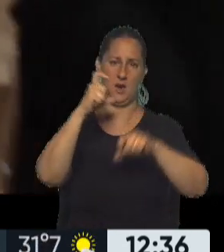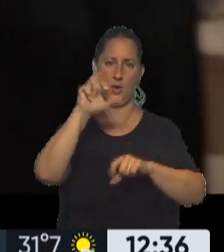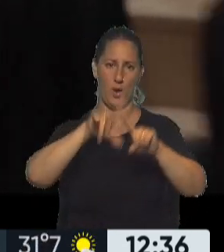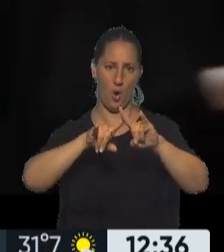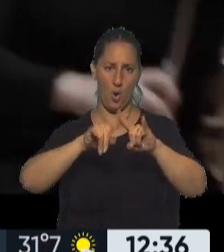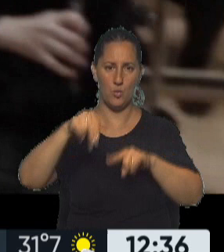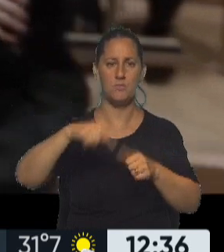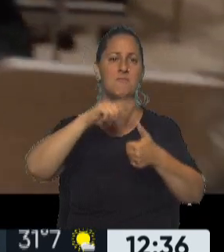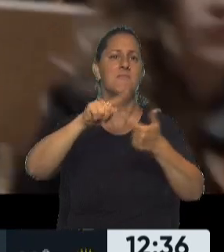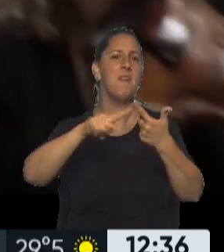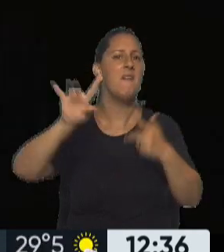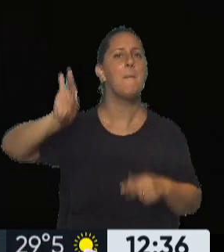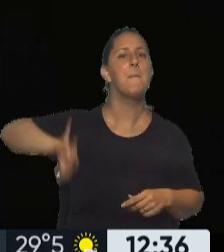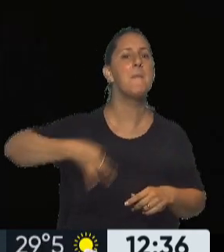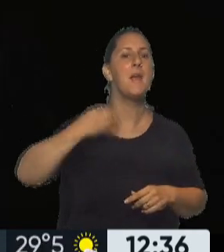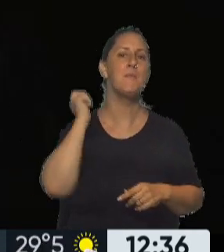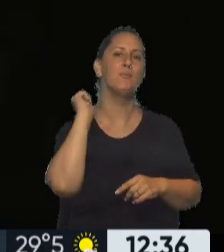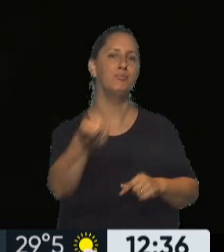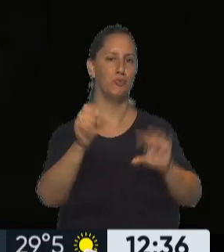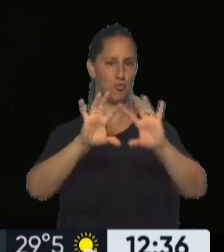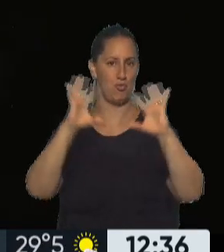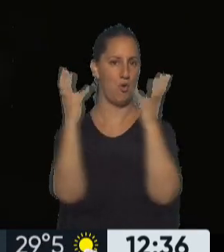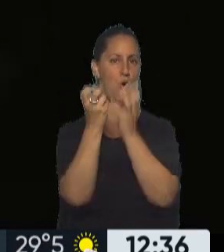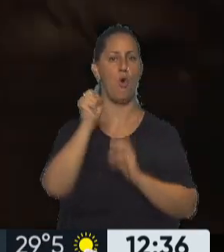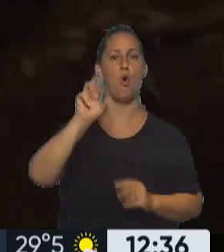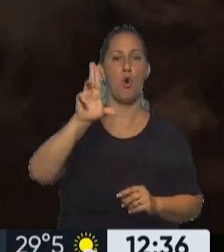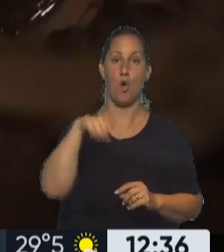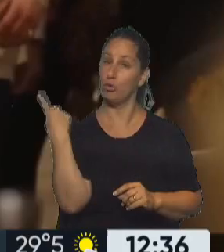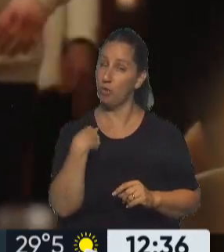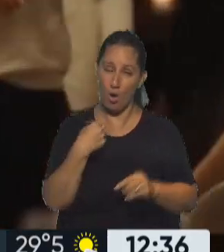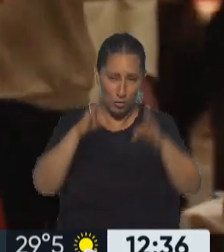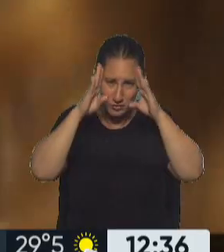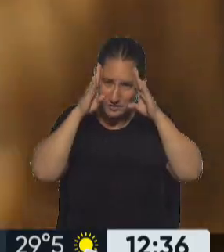quiénes se llevan los premios Golden Globe. Hoy nosotros todos hinchamos por Santiago Mitre.